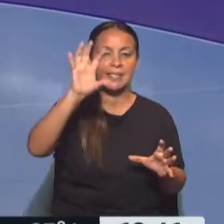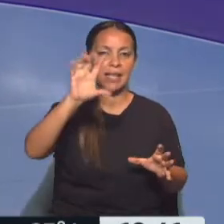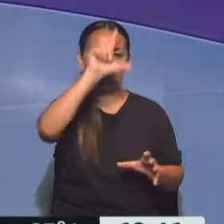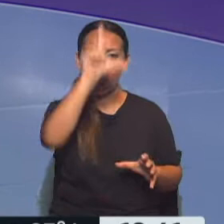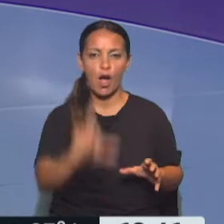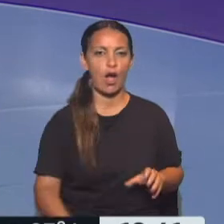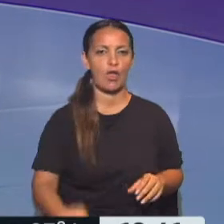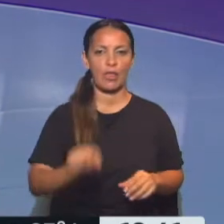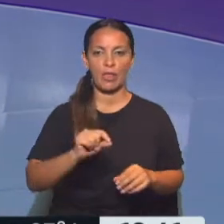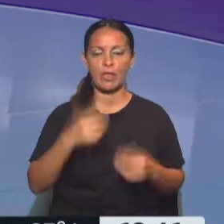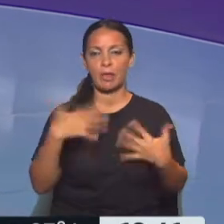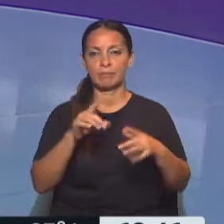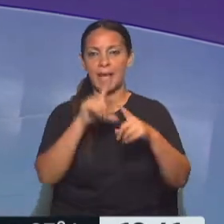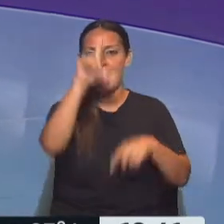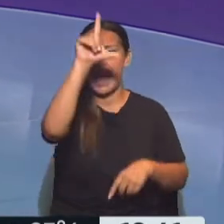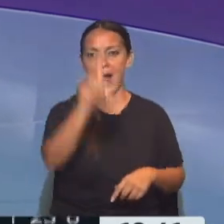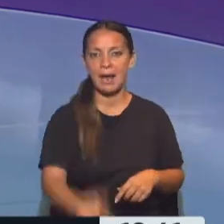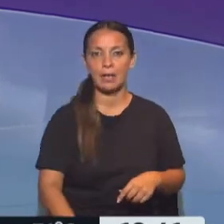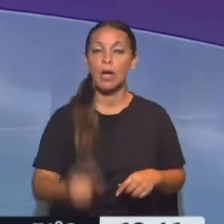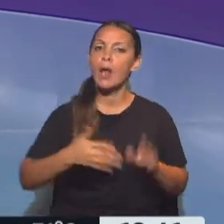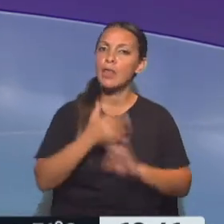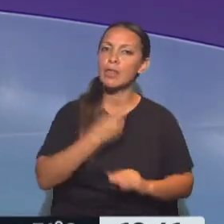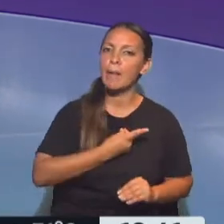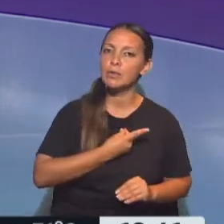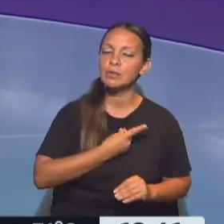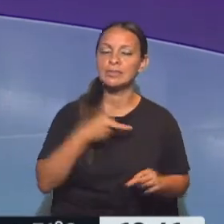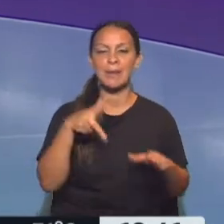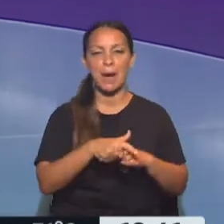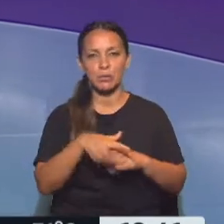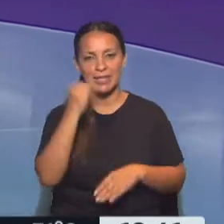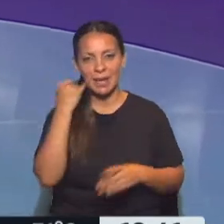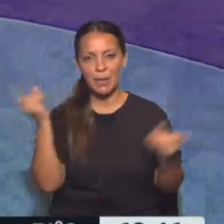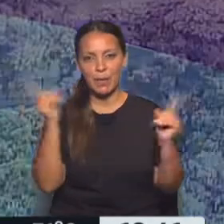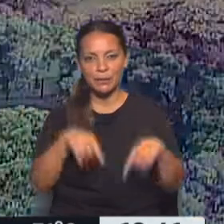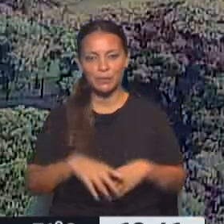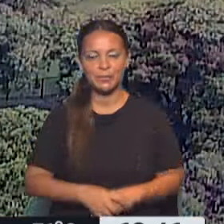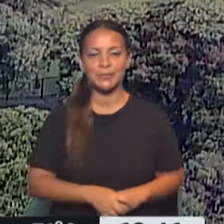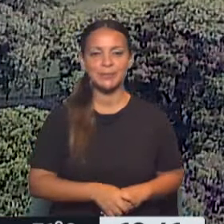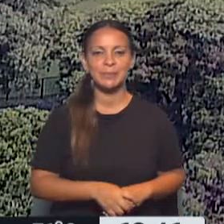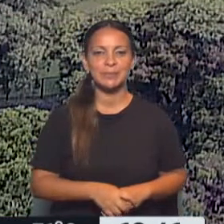y a lo ancho de este amplísimo y hermoso territorio. ¿Dónde nos vamos? A una pausa. Dale, ya volvemos. Ya venimos.